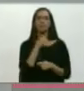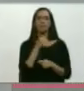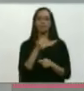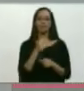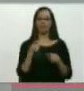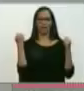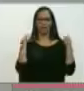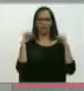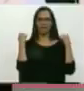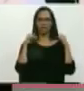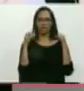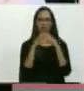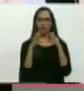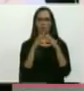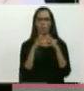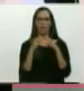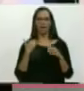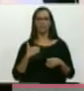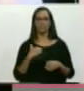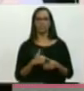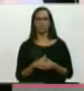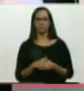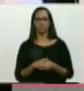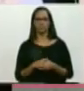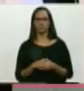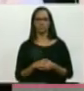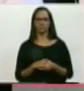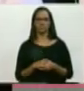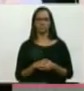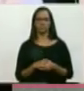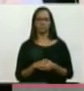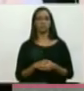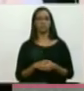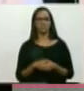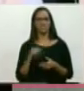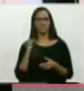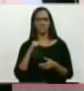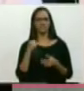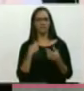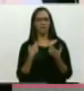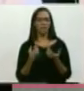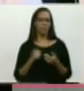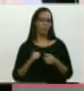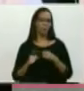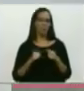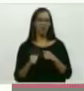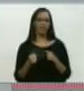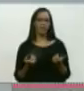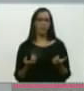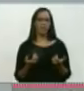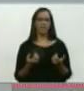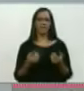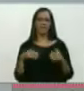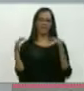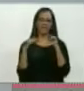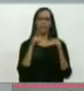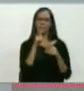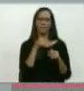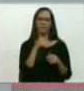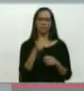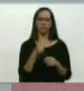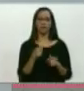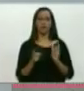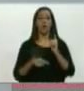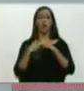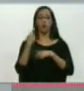gran grupo argentino. A ver, hicimos periodismo de guerra, sí. Eso es mal periodismo. Bogotá fue el